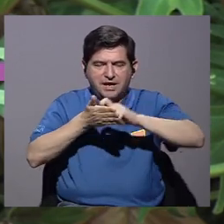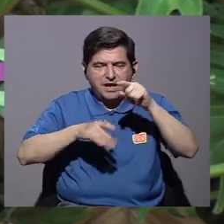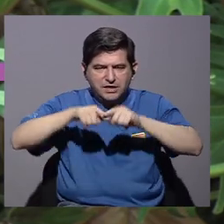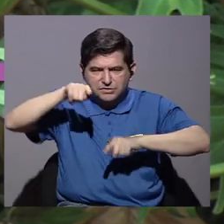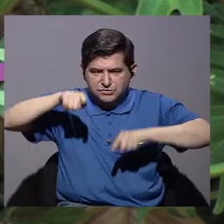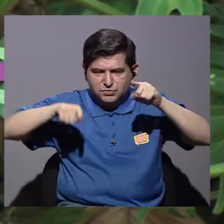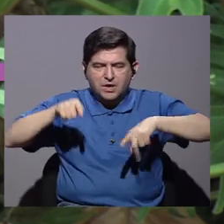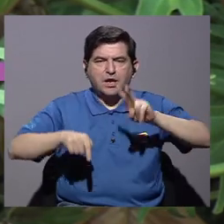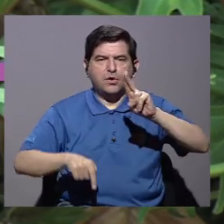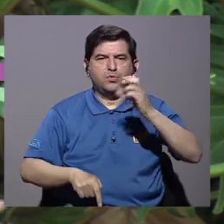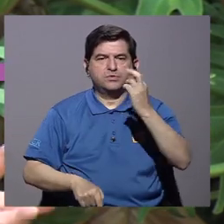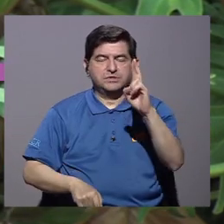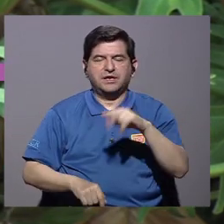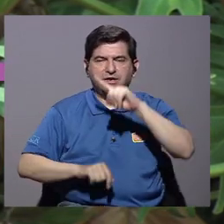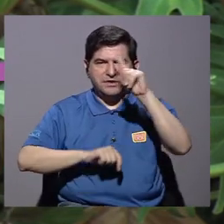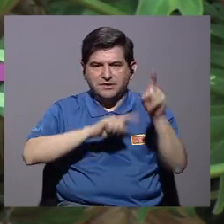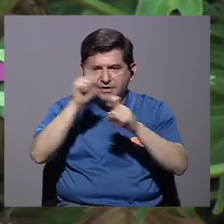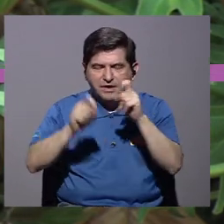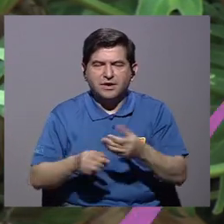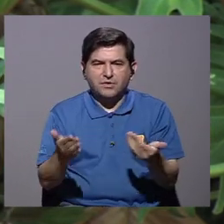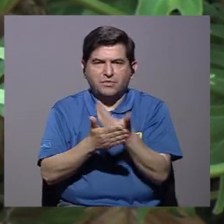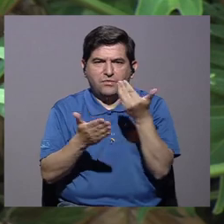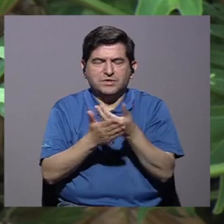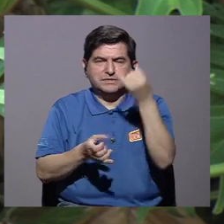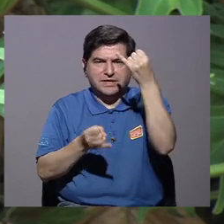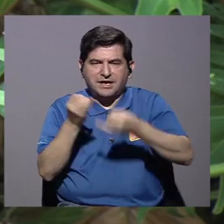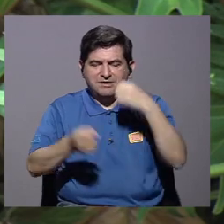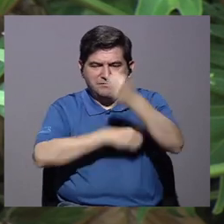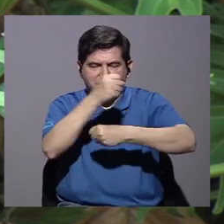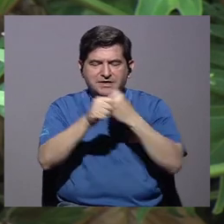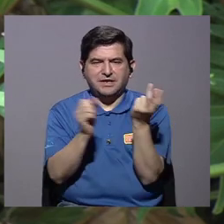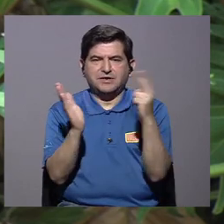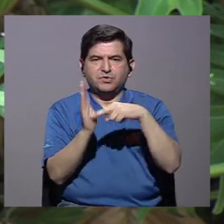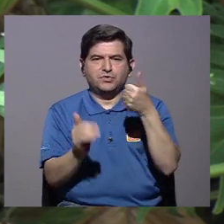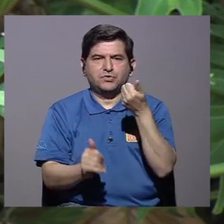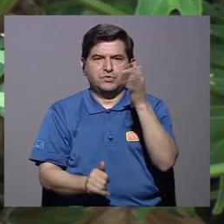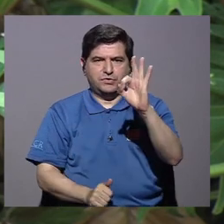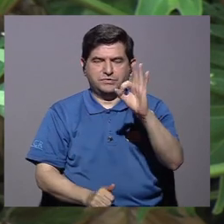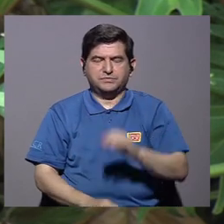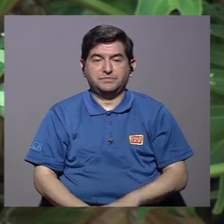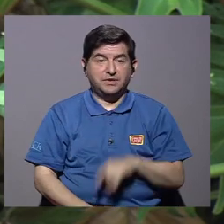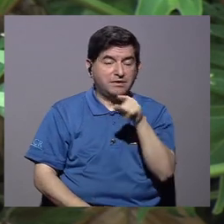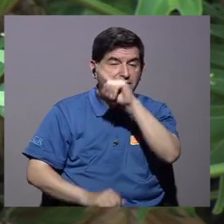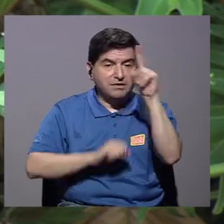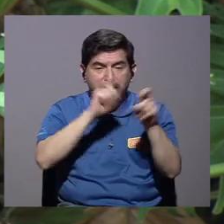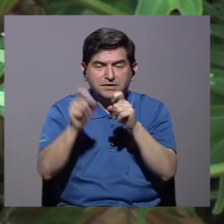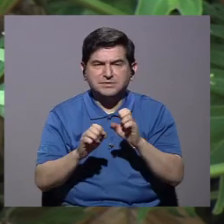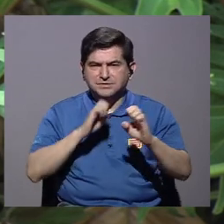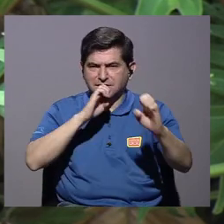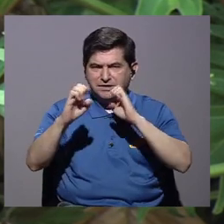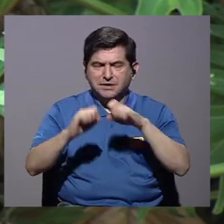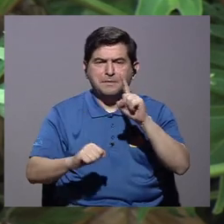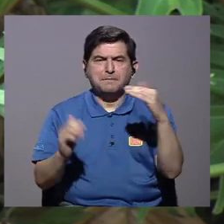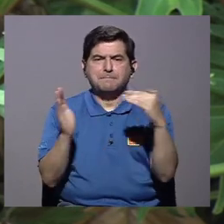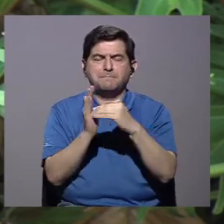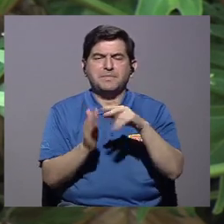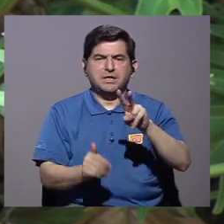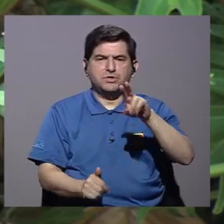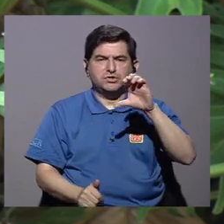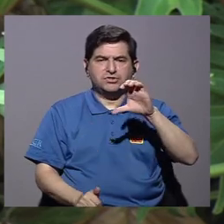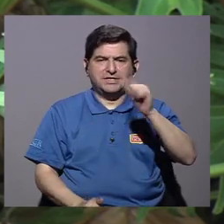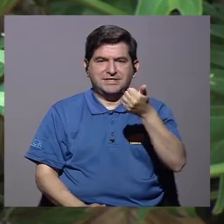Escuela de Estadística de la UCR en la encuesta de actualidades a finales del 2019. En esta encuesta se entrevistó a 1